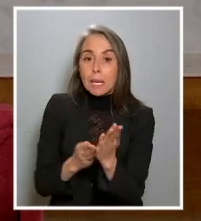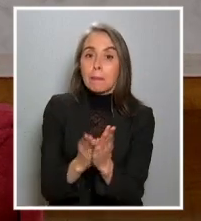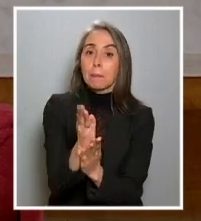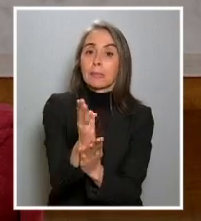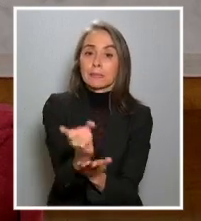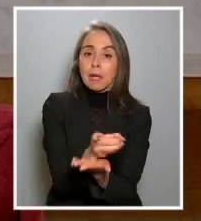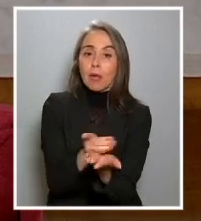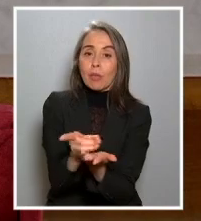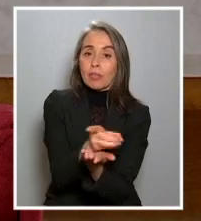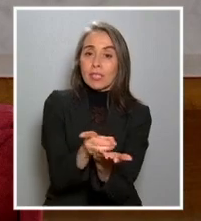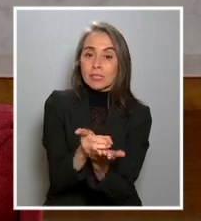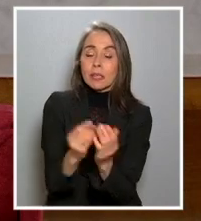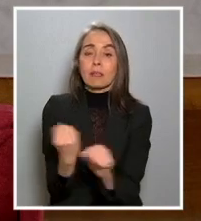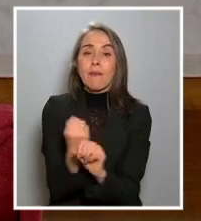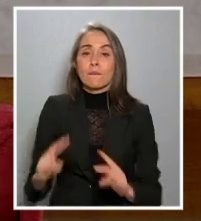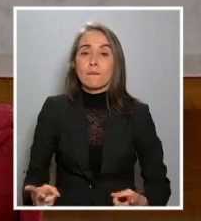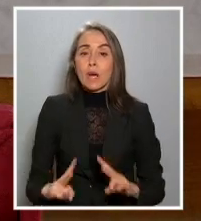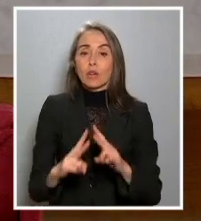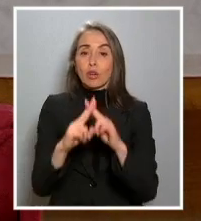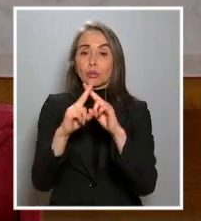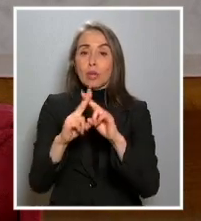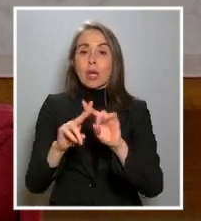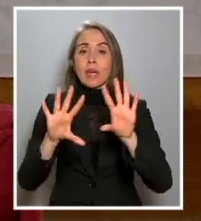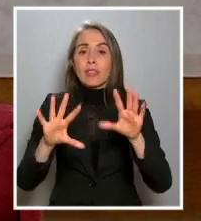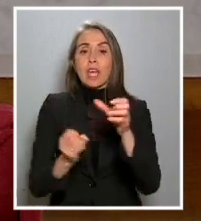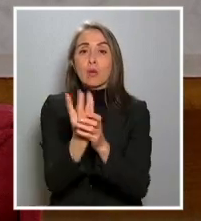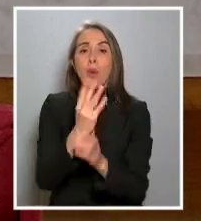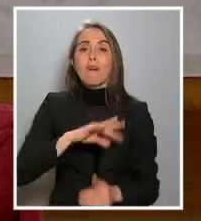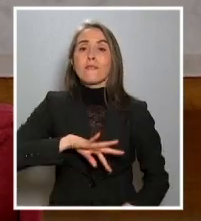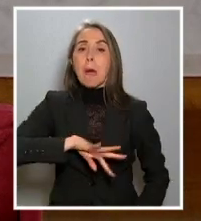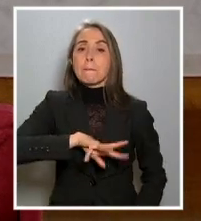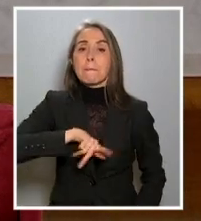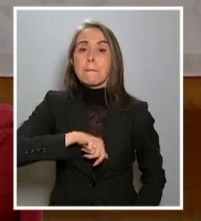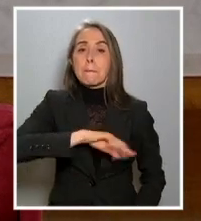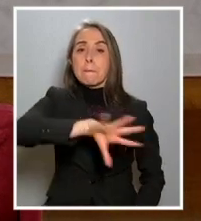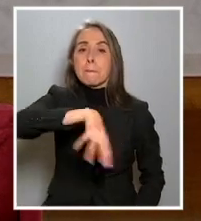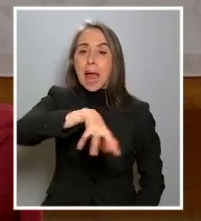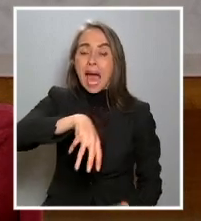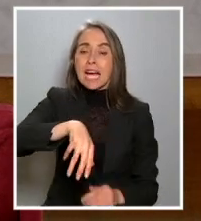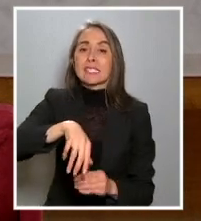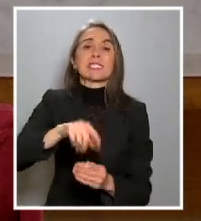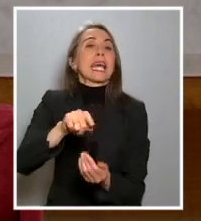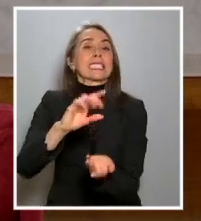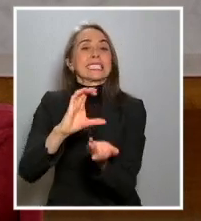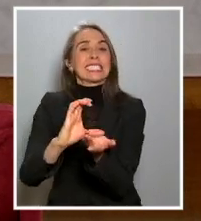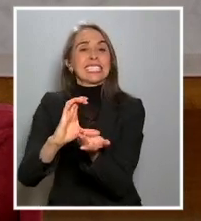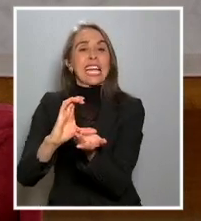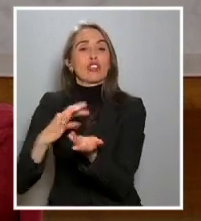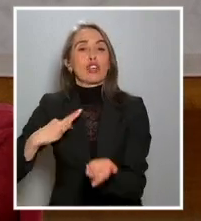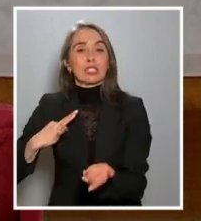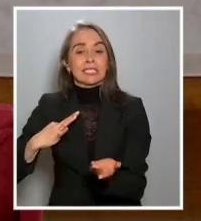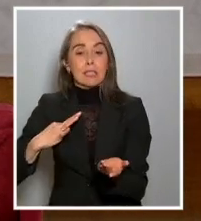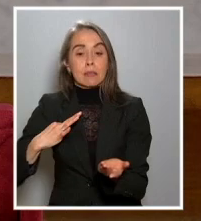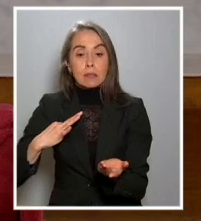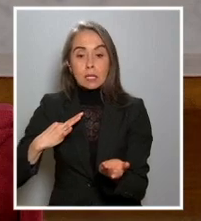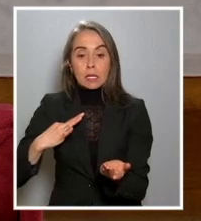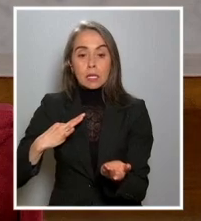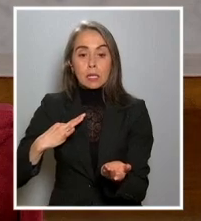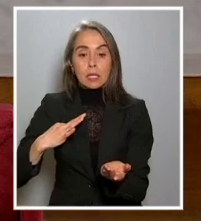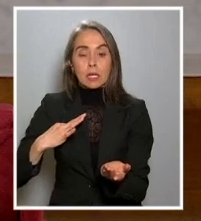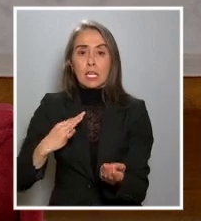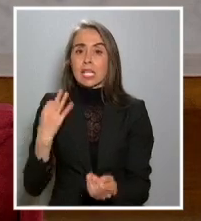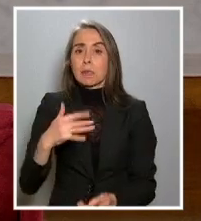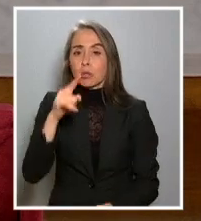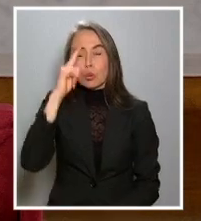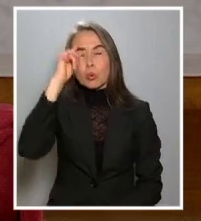el diseño y la construcción de 10 nuevas plazas, centros cívicos, sobre, esto es